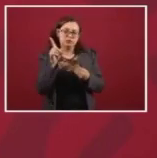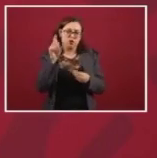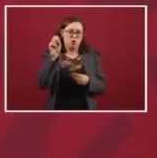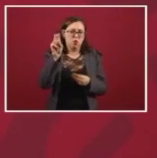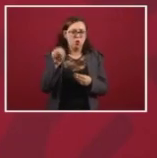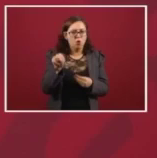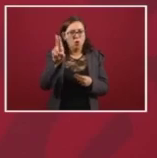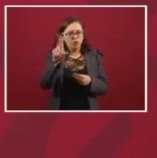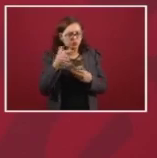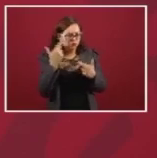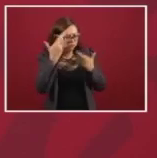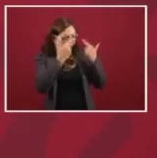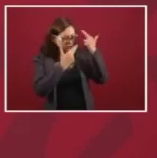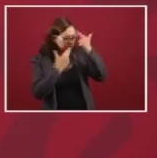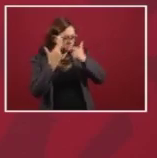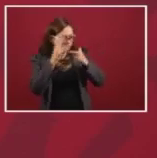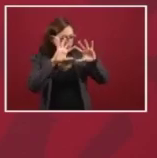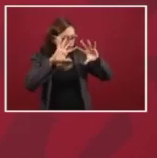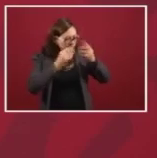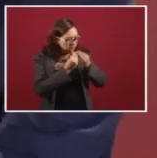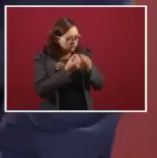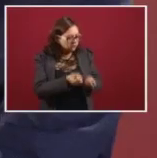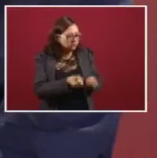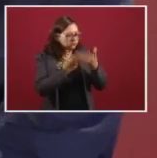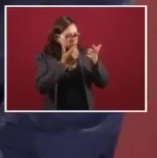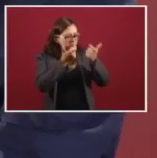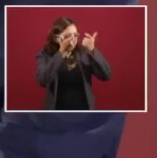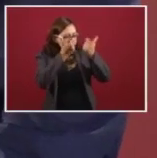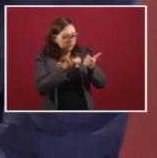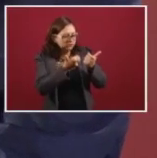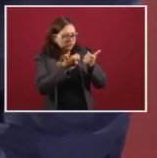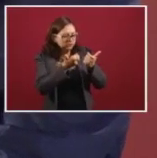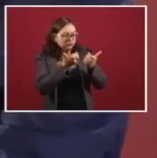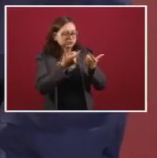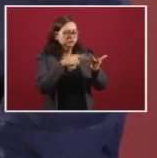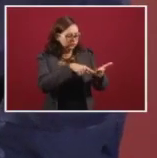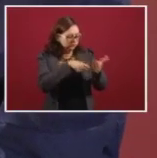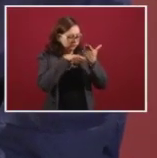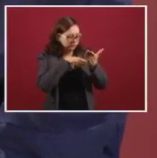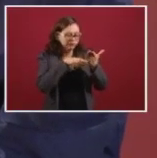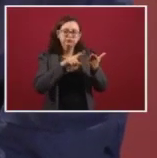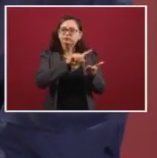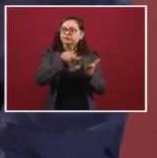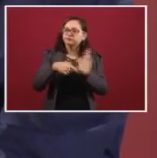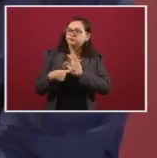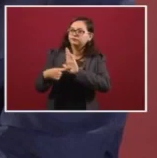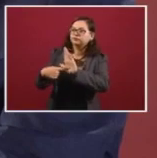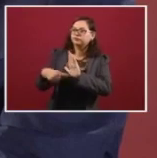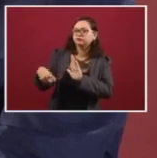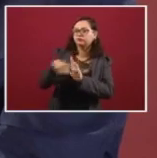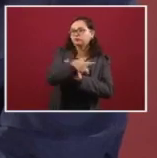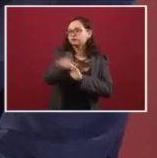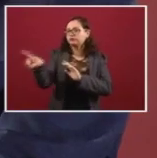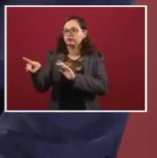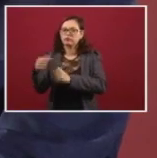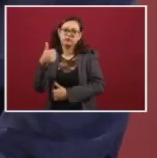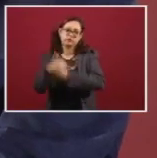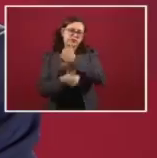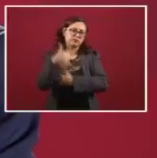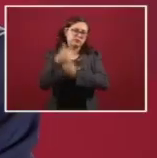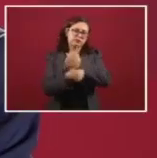avalúos para que sirvieran de referencia y se